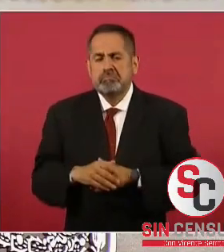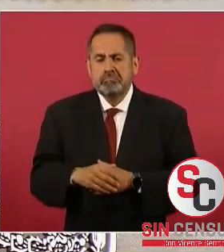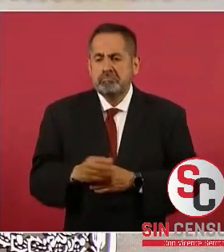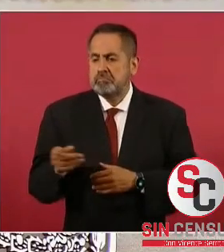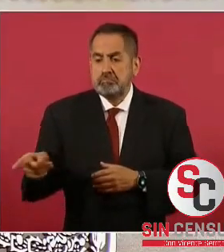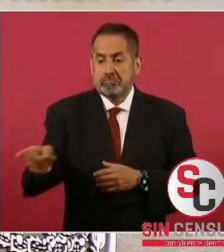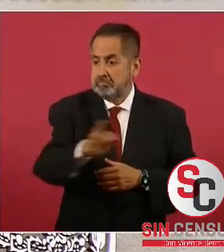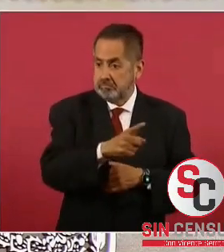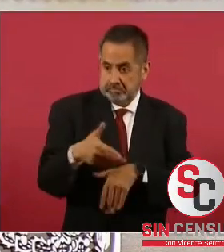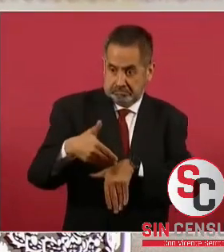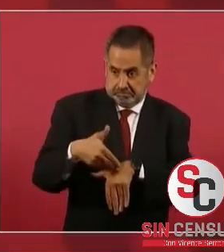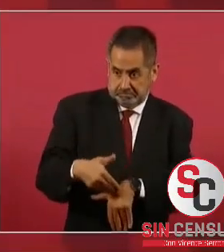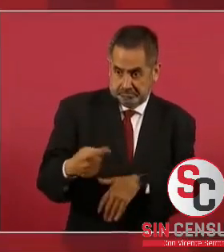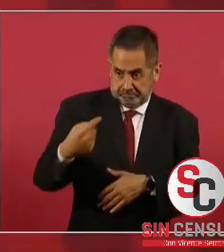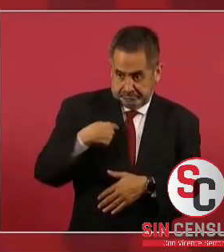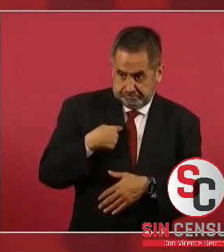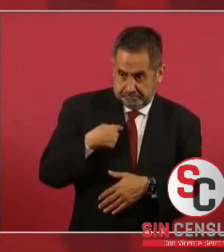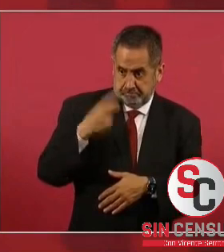cooptar